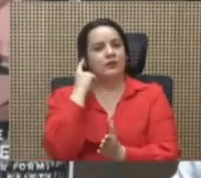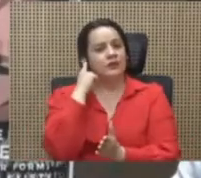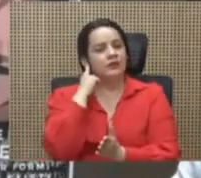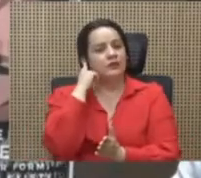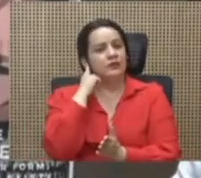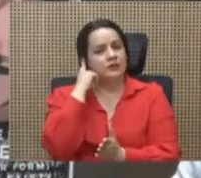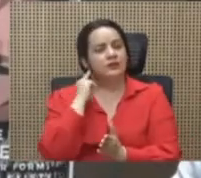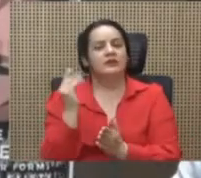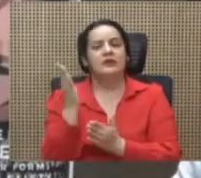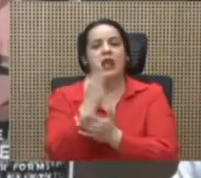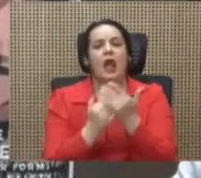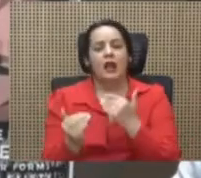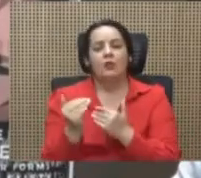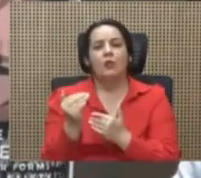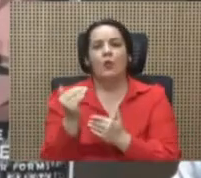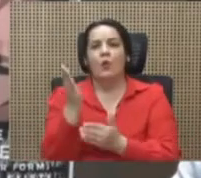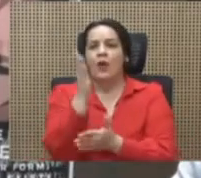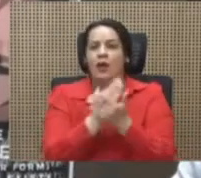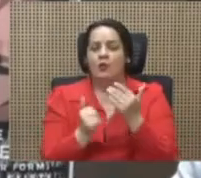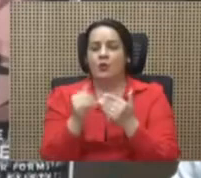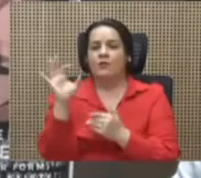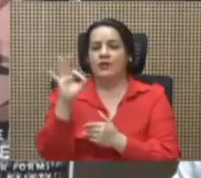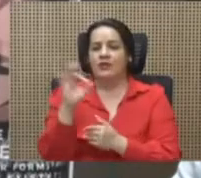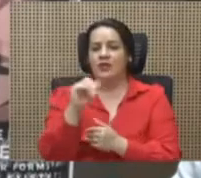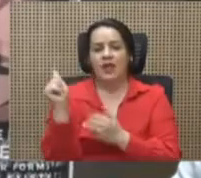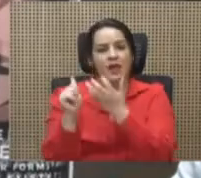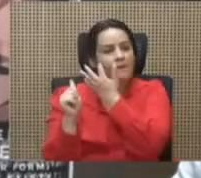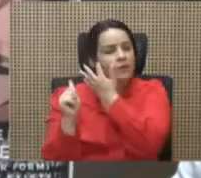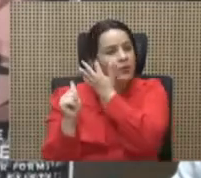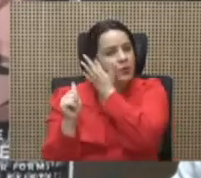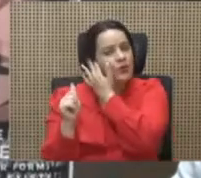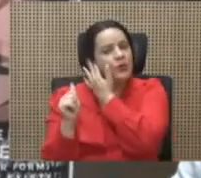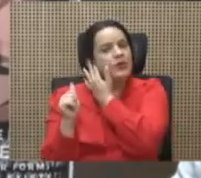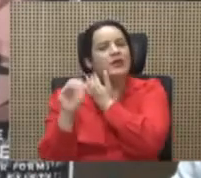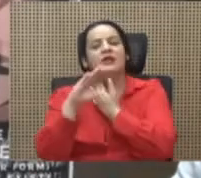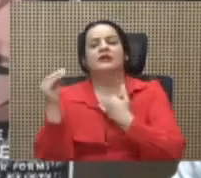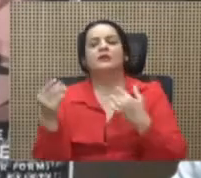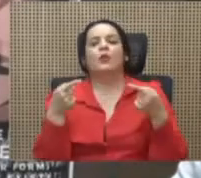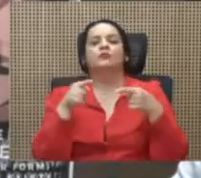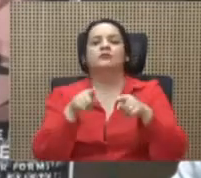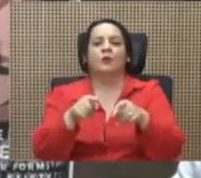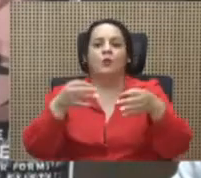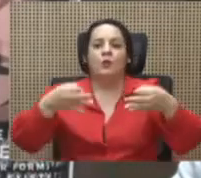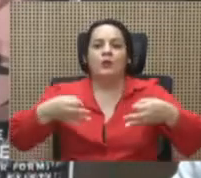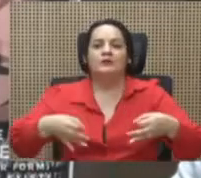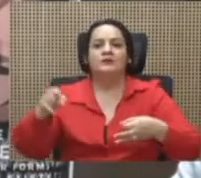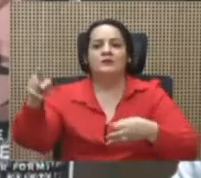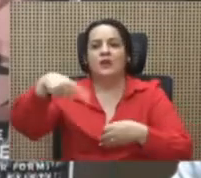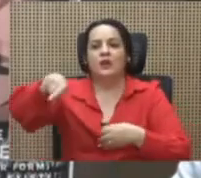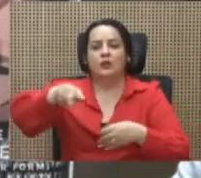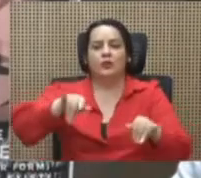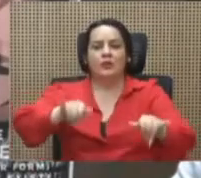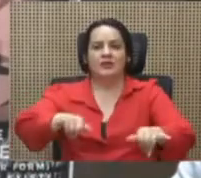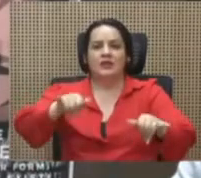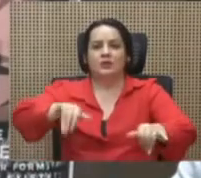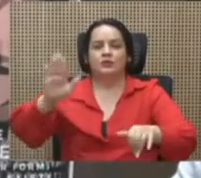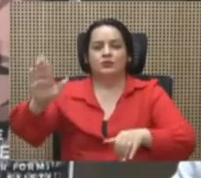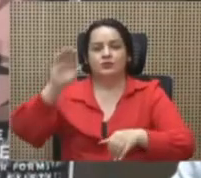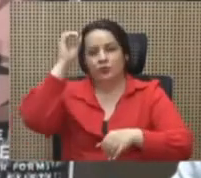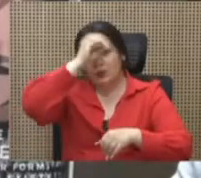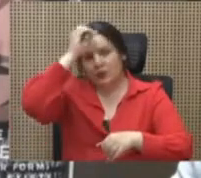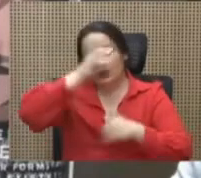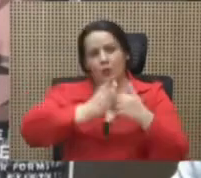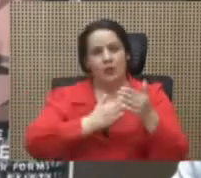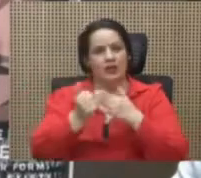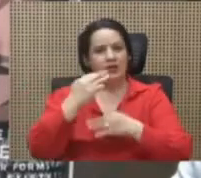algo Si en algo el frente amplio es consecuente es que ellos mantienen sus posiciones en cualquier tipo de